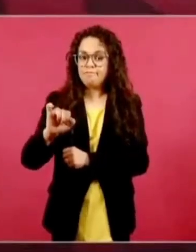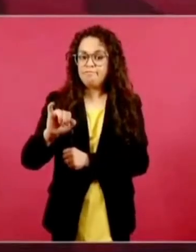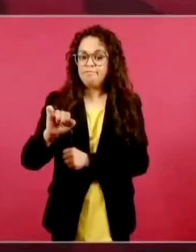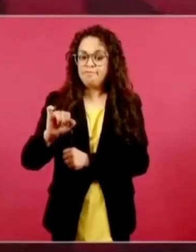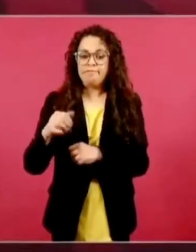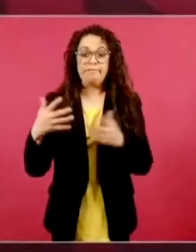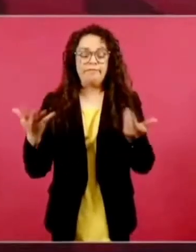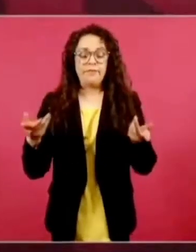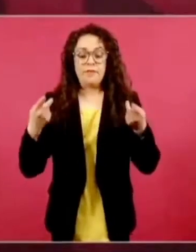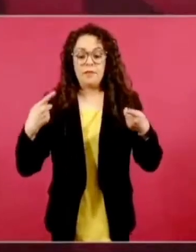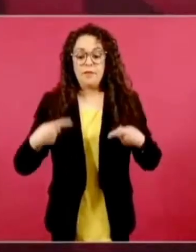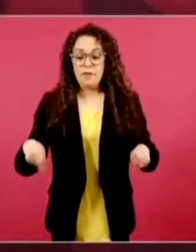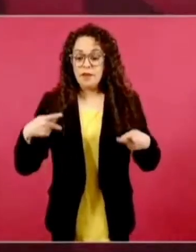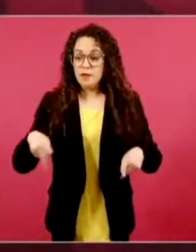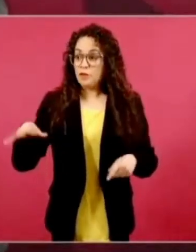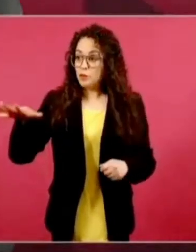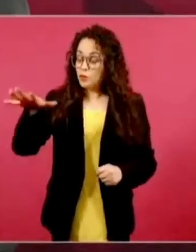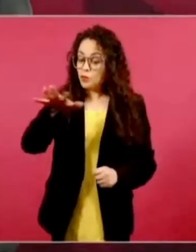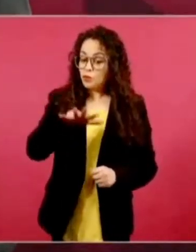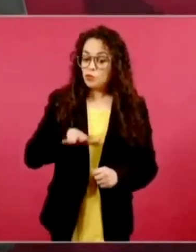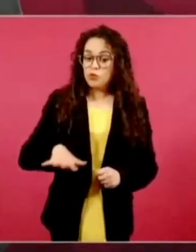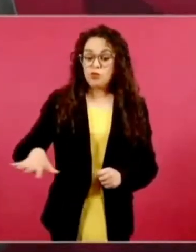la gente